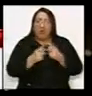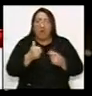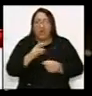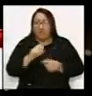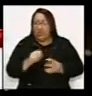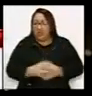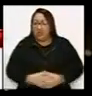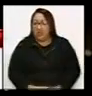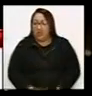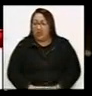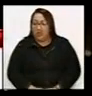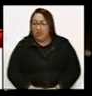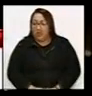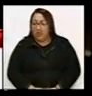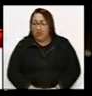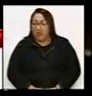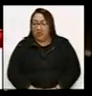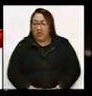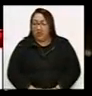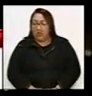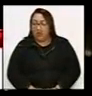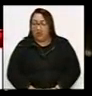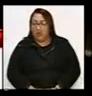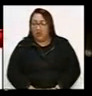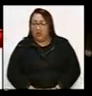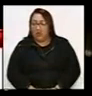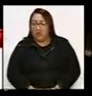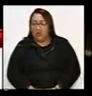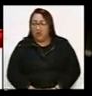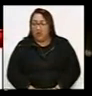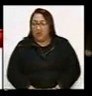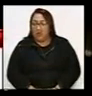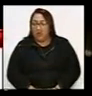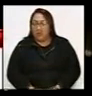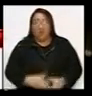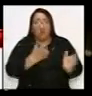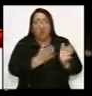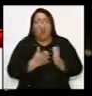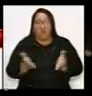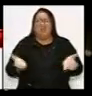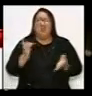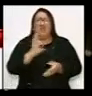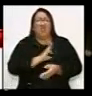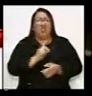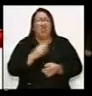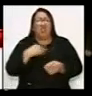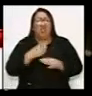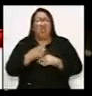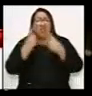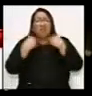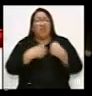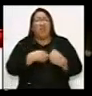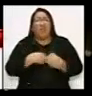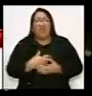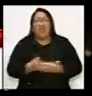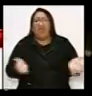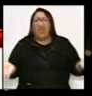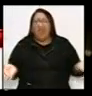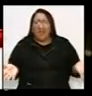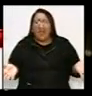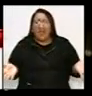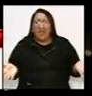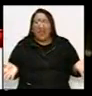congresista Arce de que este operativo se han cumplido protocolos. Para empezar, el fiscal no tenía ni siquiera su medalla, ni siquiera